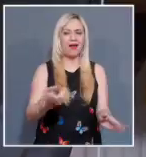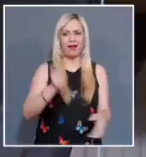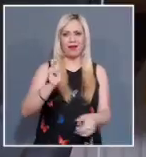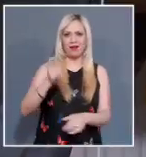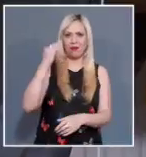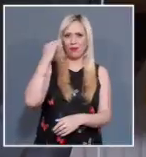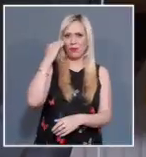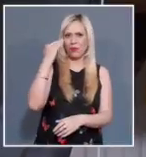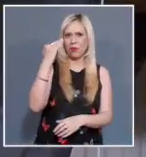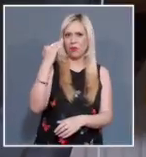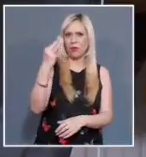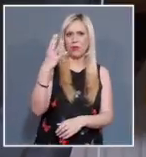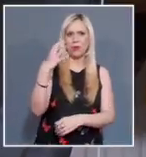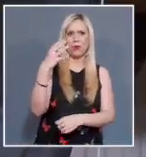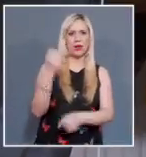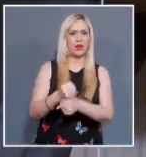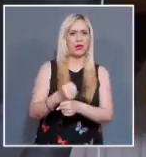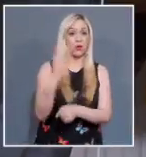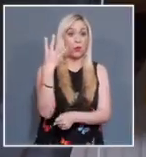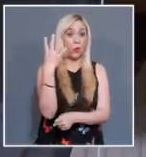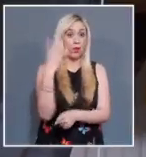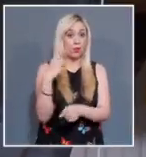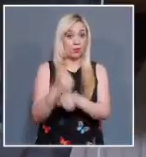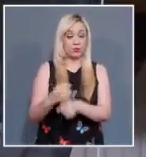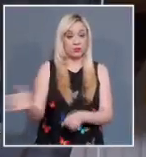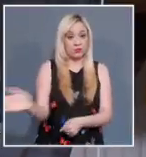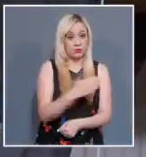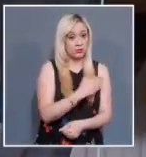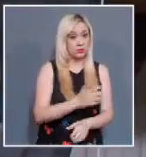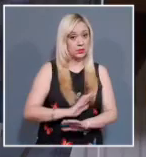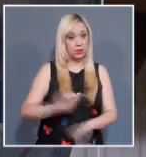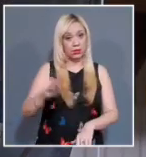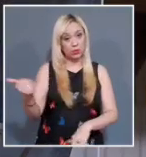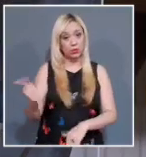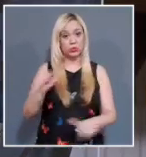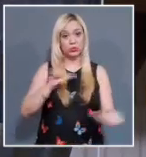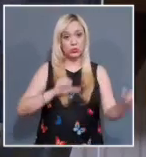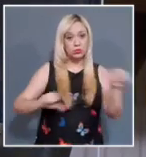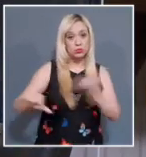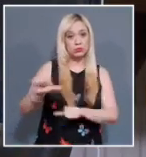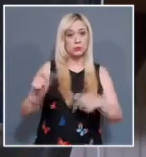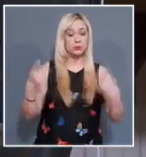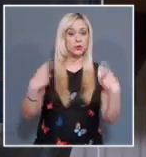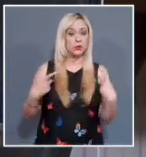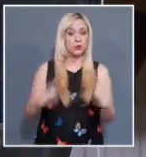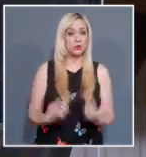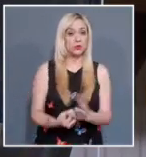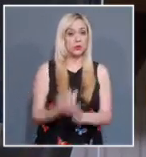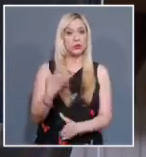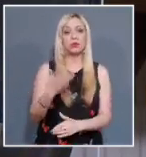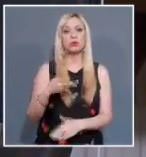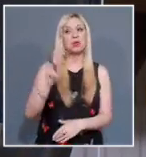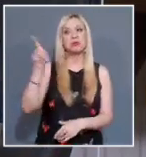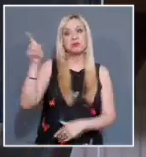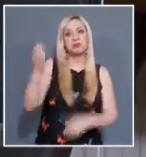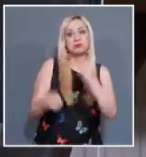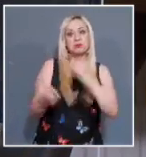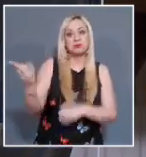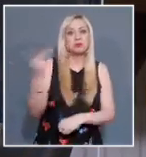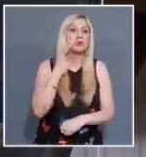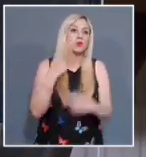partido es un juicio instado Por una parte de la militancia del propio partido político